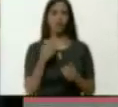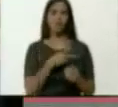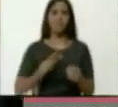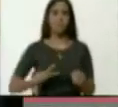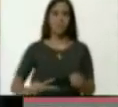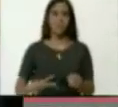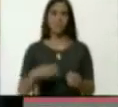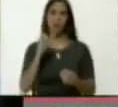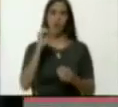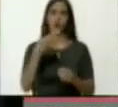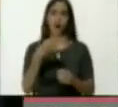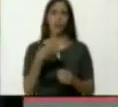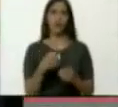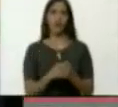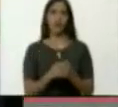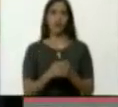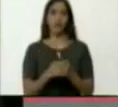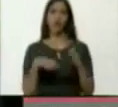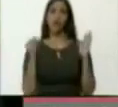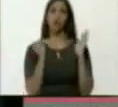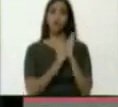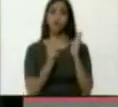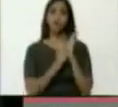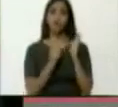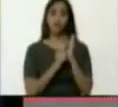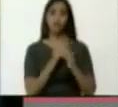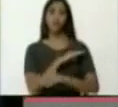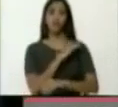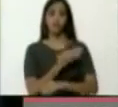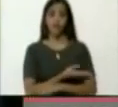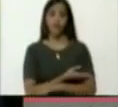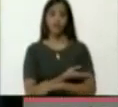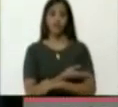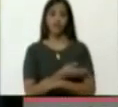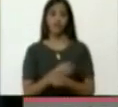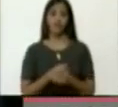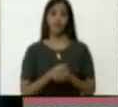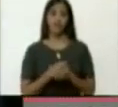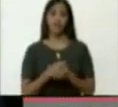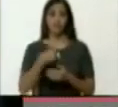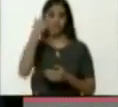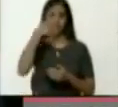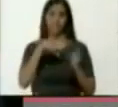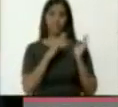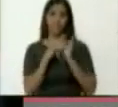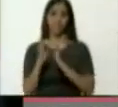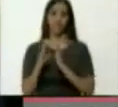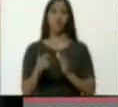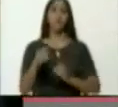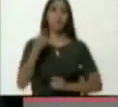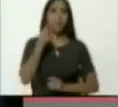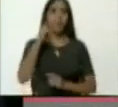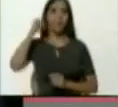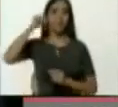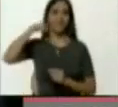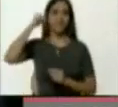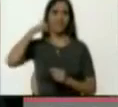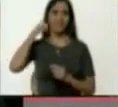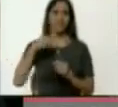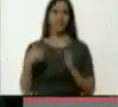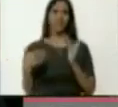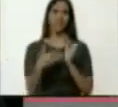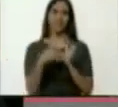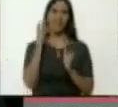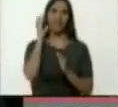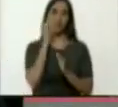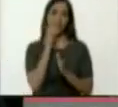agarrando puntos. Con mucha fuerza. Con mucha fuerza. Para que sean serios y se organicen. Vamos a ver este video del ataque a